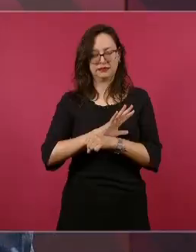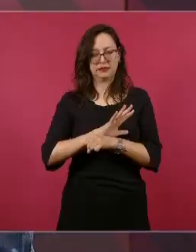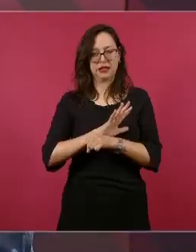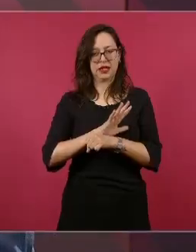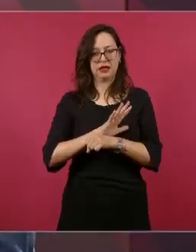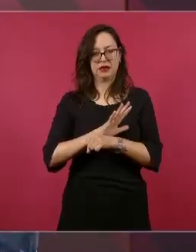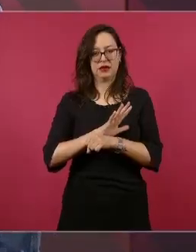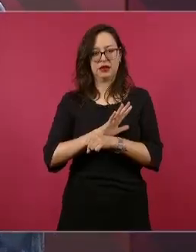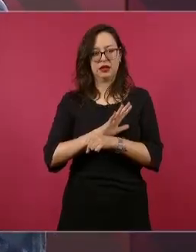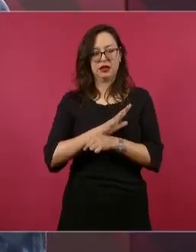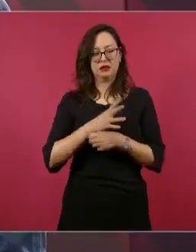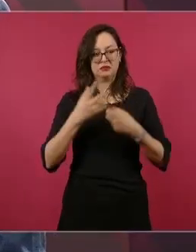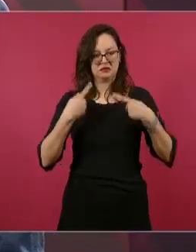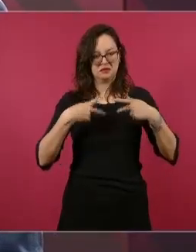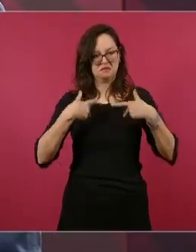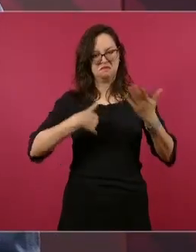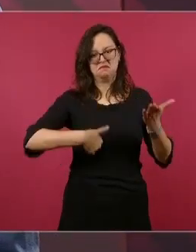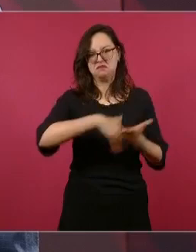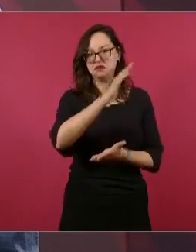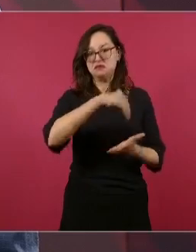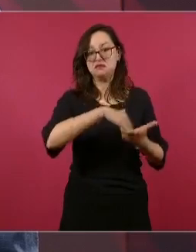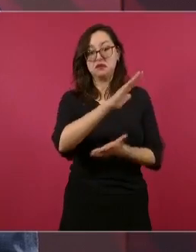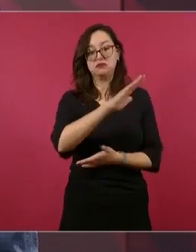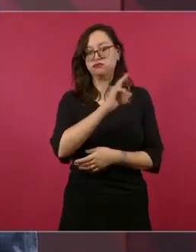no corrieron a sus trabajadores